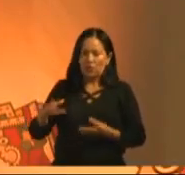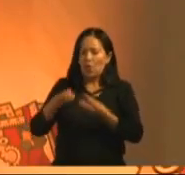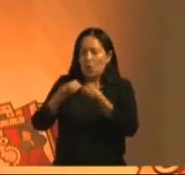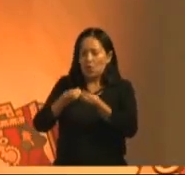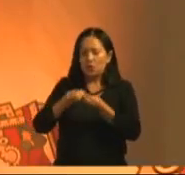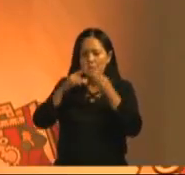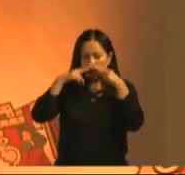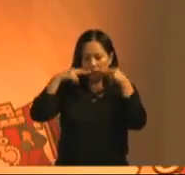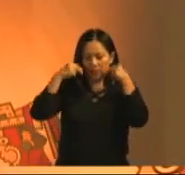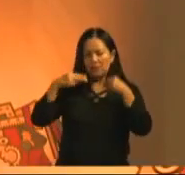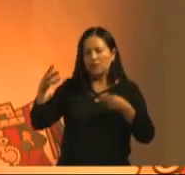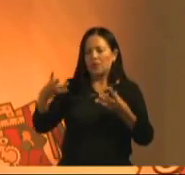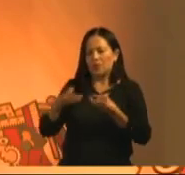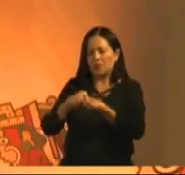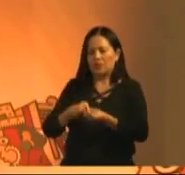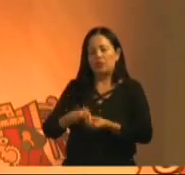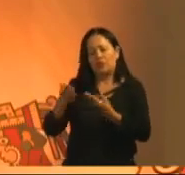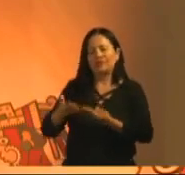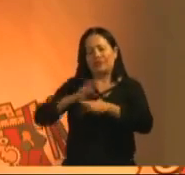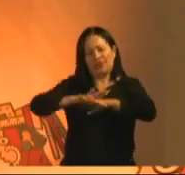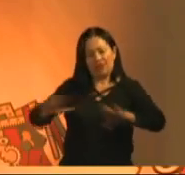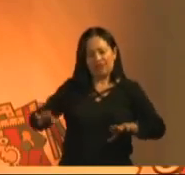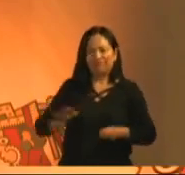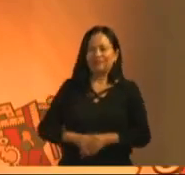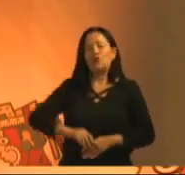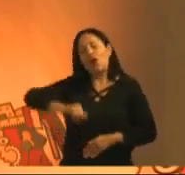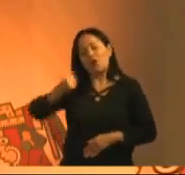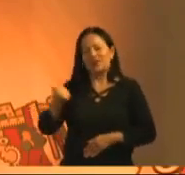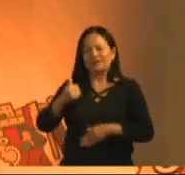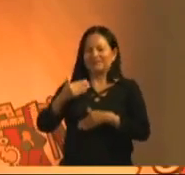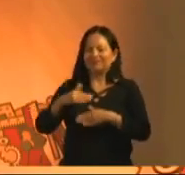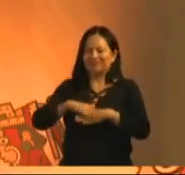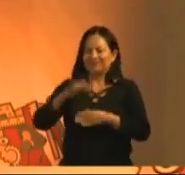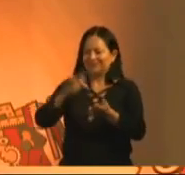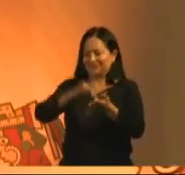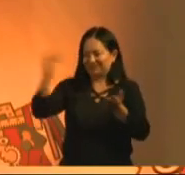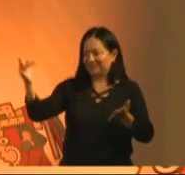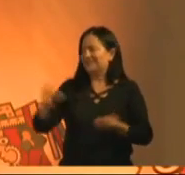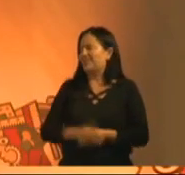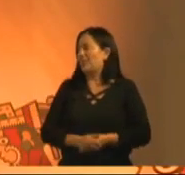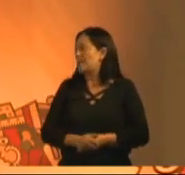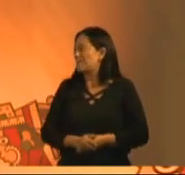y los mexicanos lo dejamos ahí porque hay otra presentación gracias